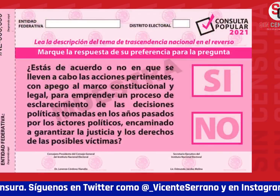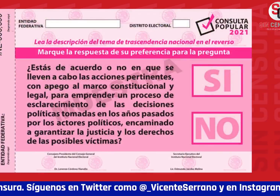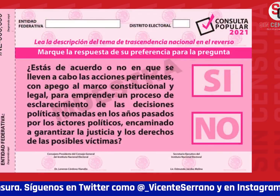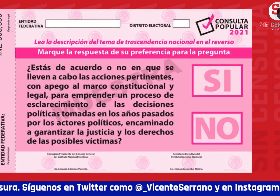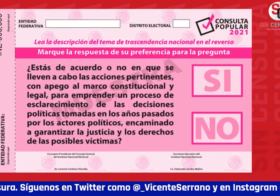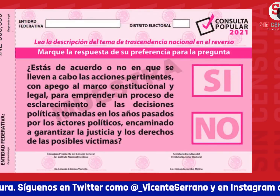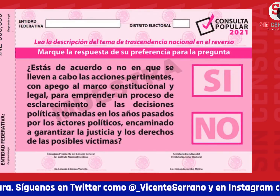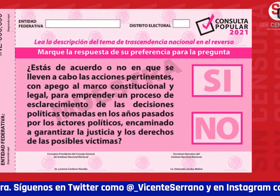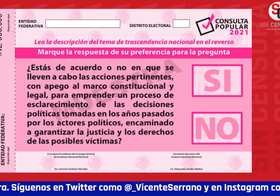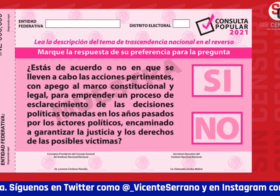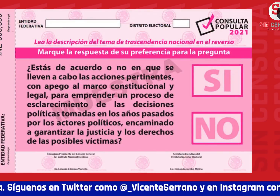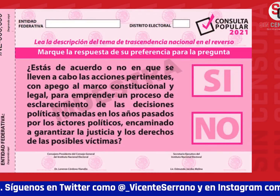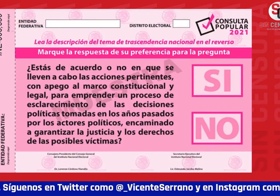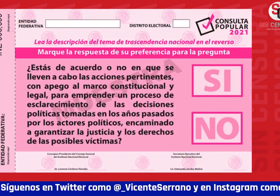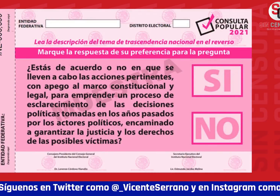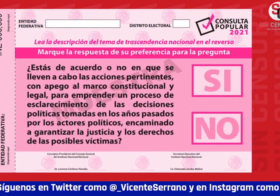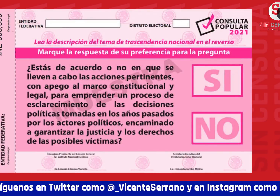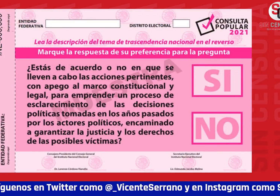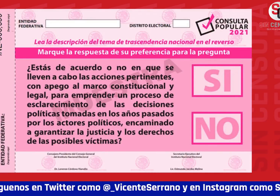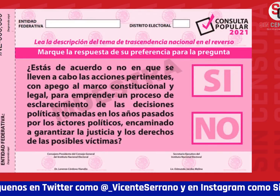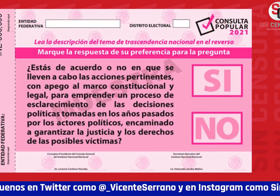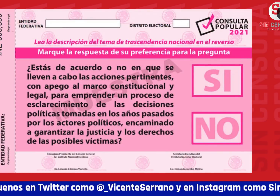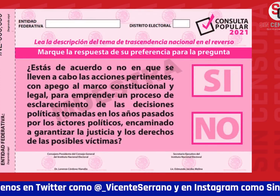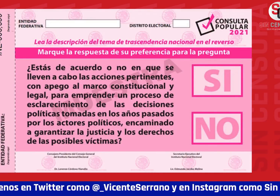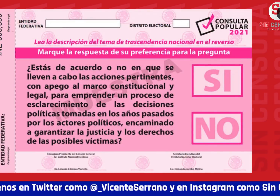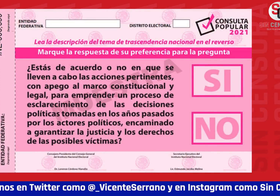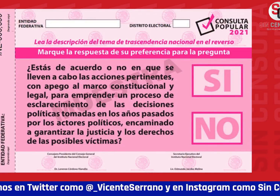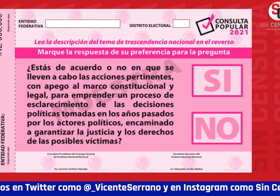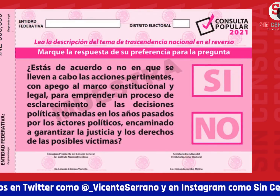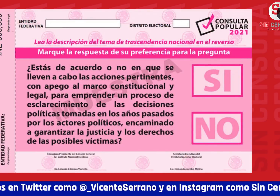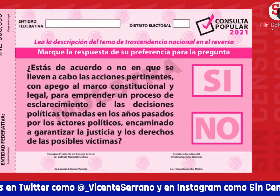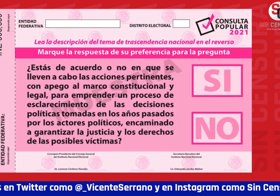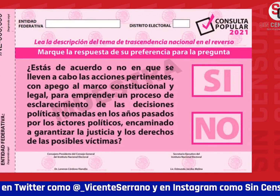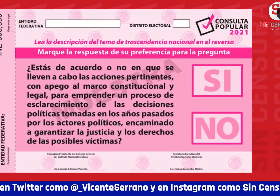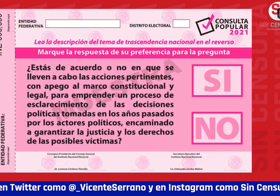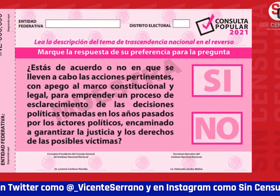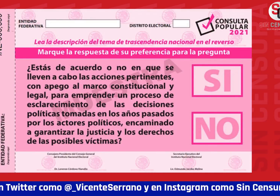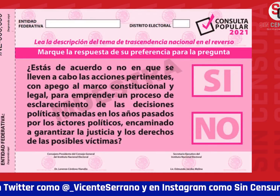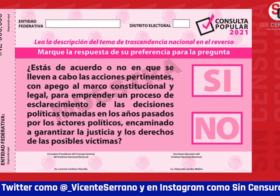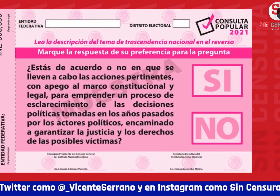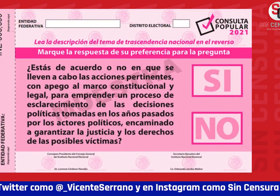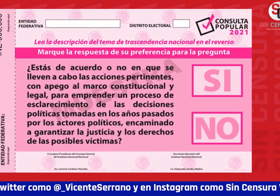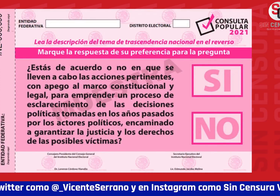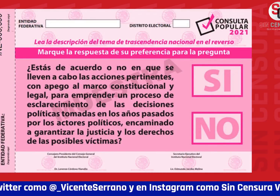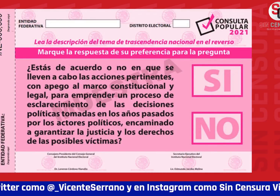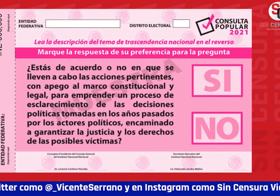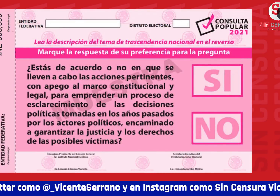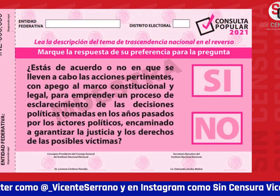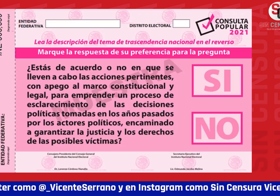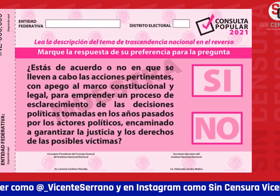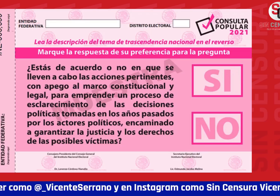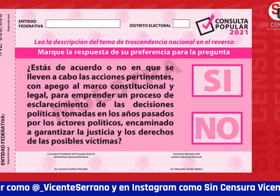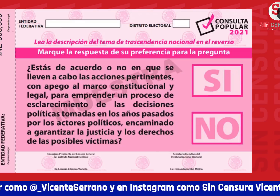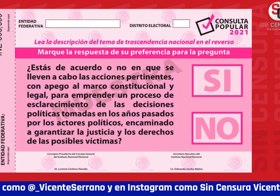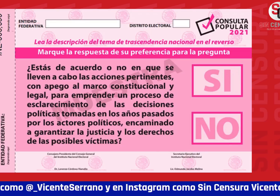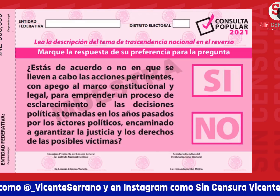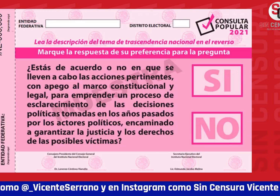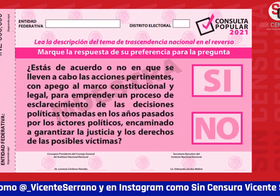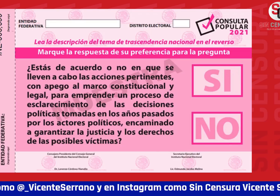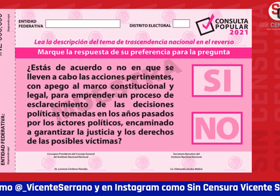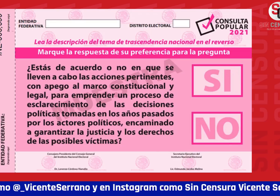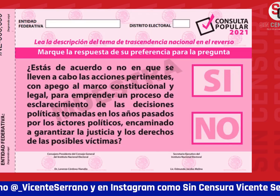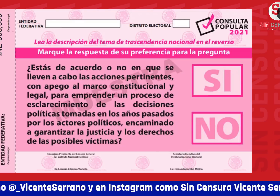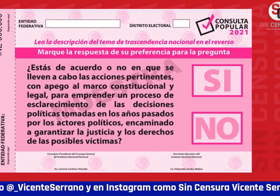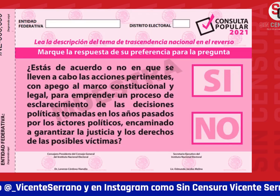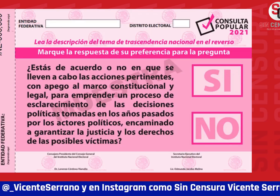les ha dado pie a no entenderla o a confundirse. Pero la pregunta es clara y eso es a lo que va la respuesta del presidente. ¿Por qué se necesita